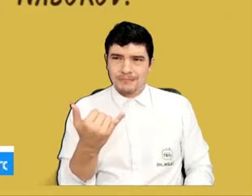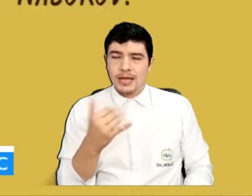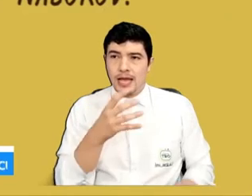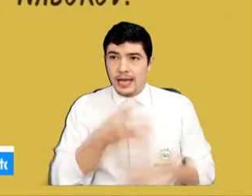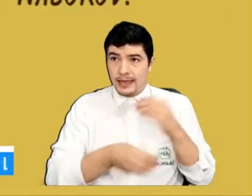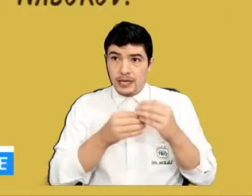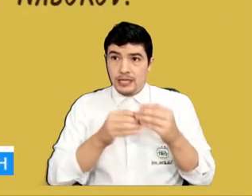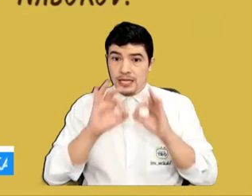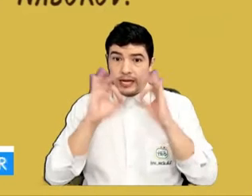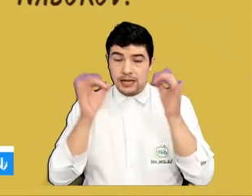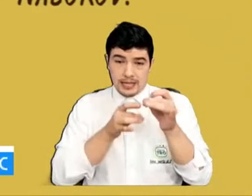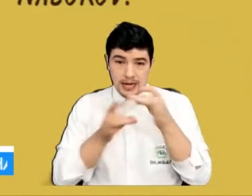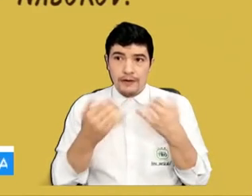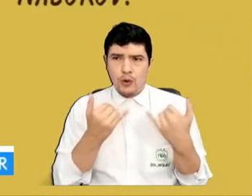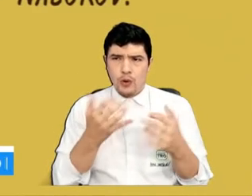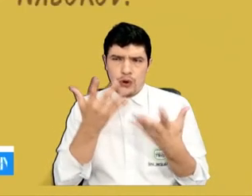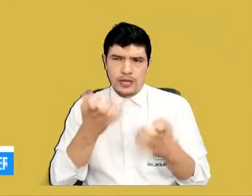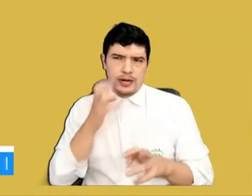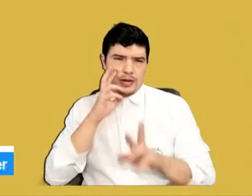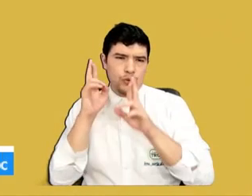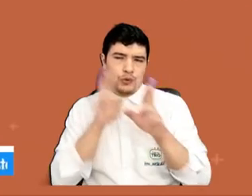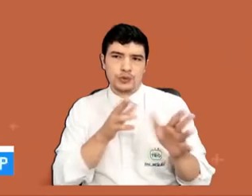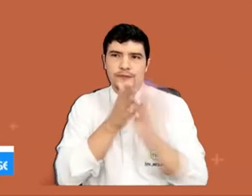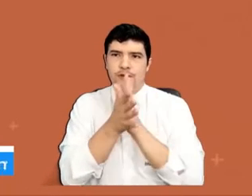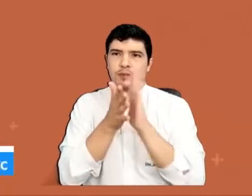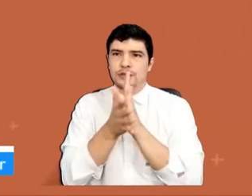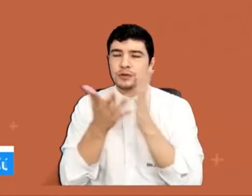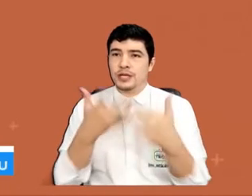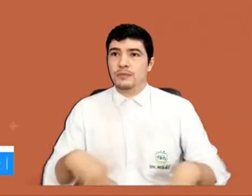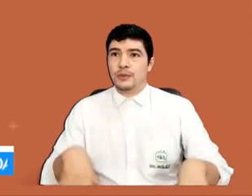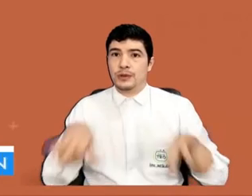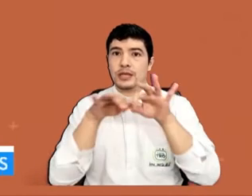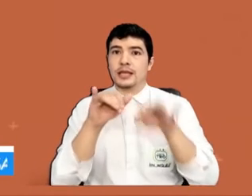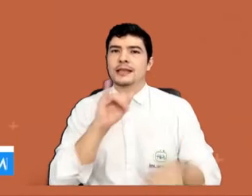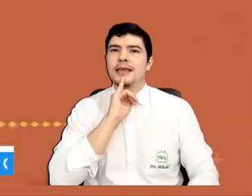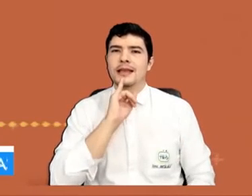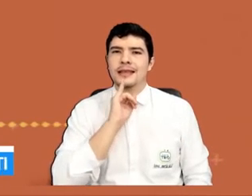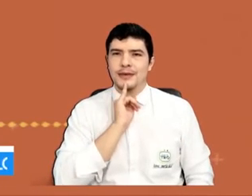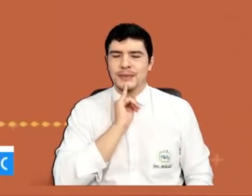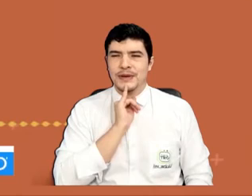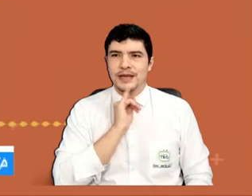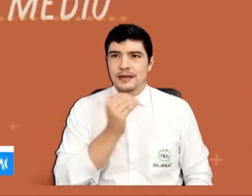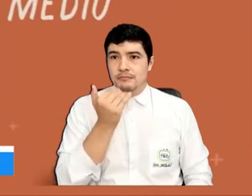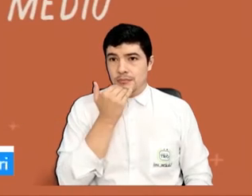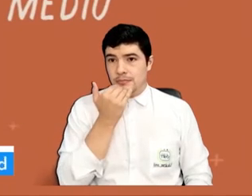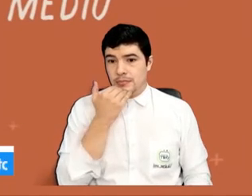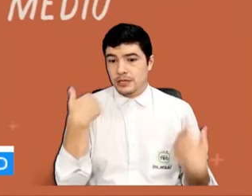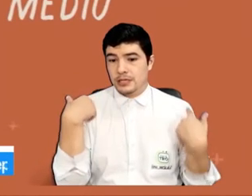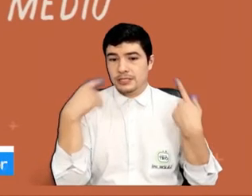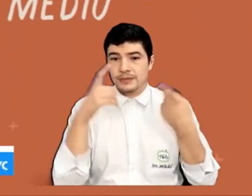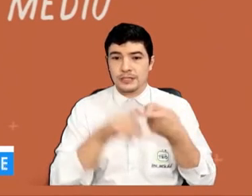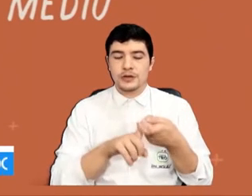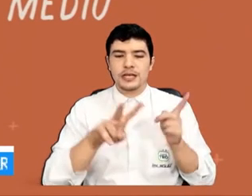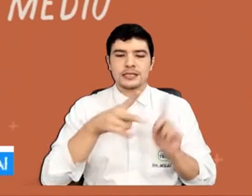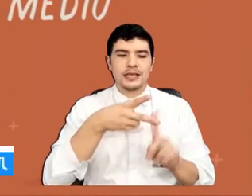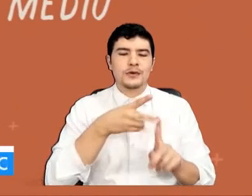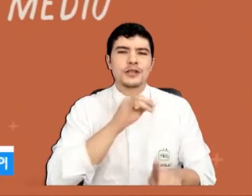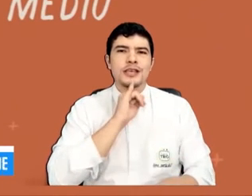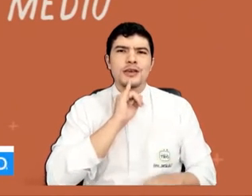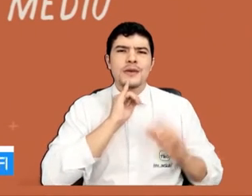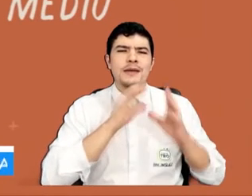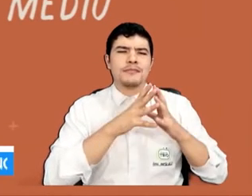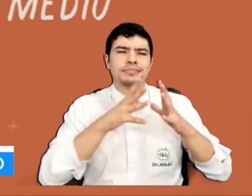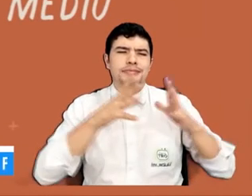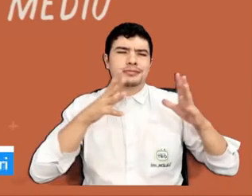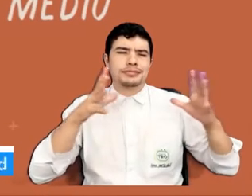por número de hablantes nativos, y México es el país hispanohablante más grande del planeta. Según un estudio de la Organización